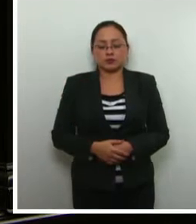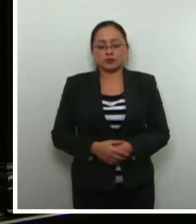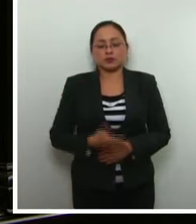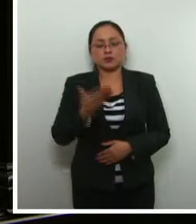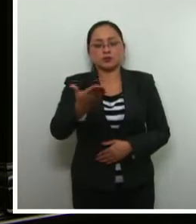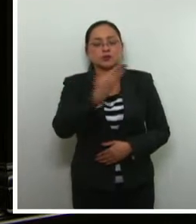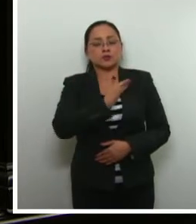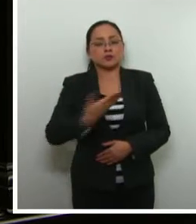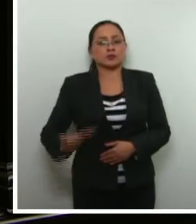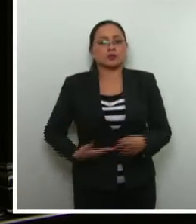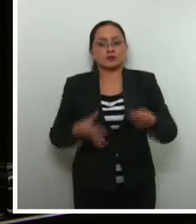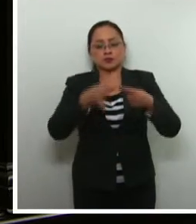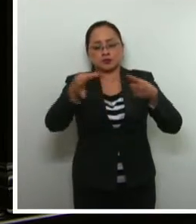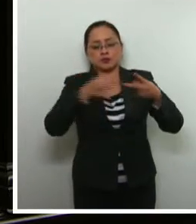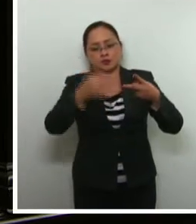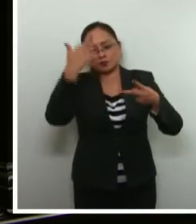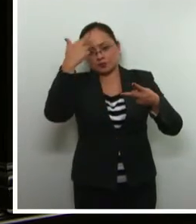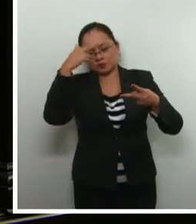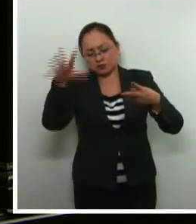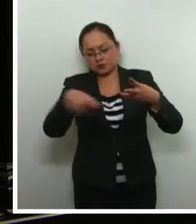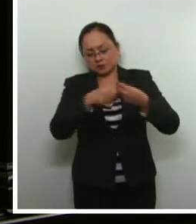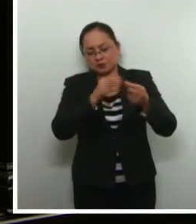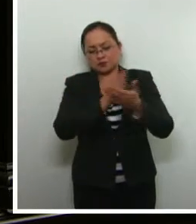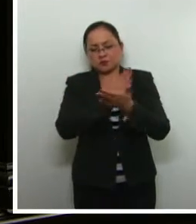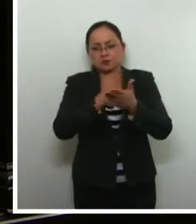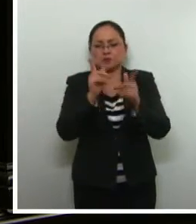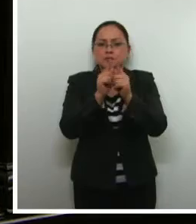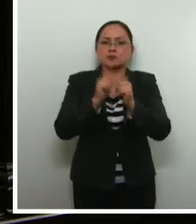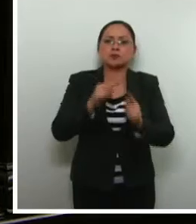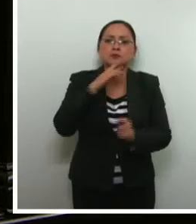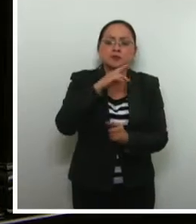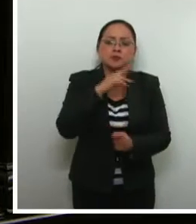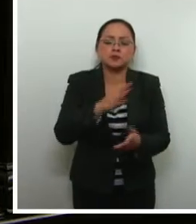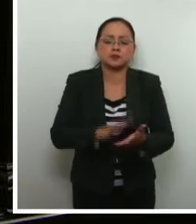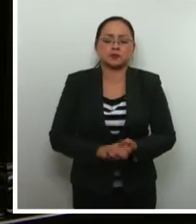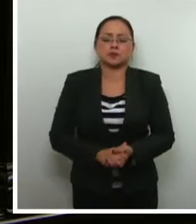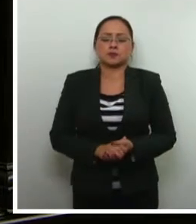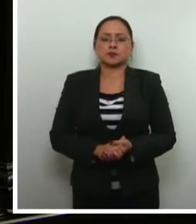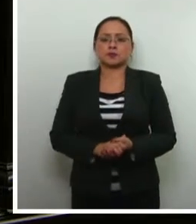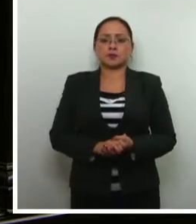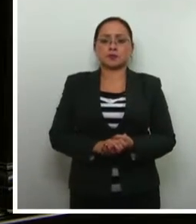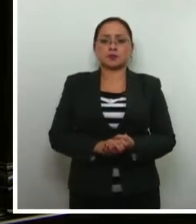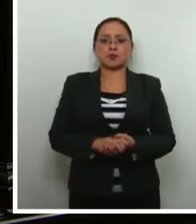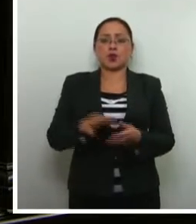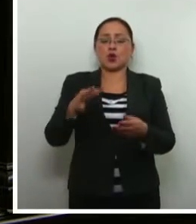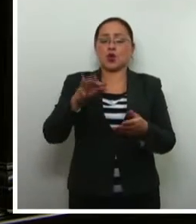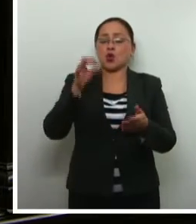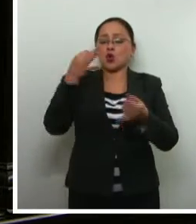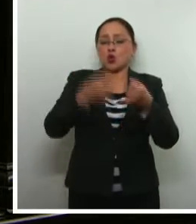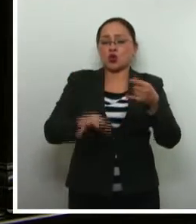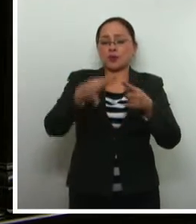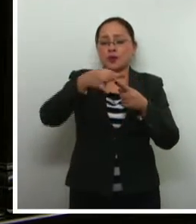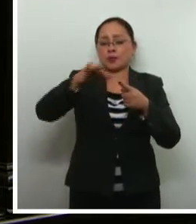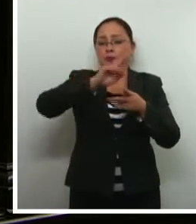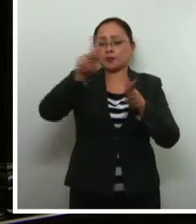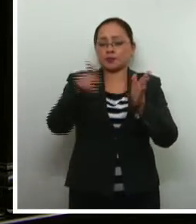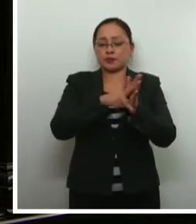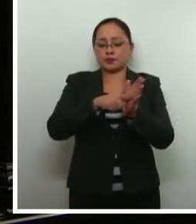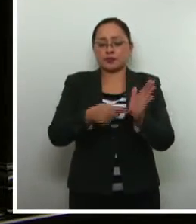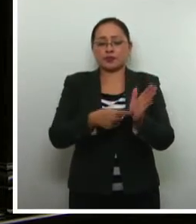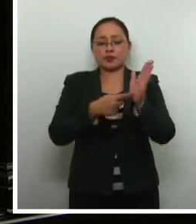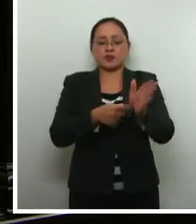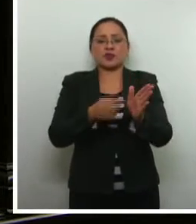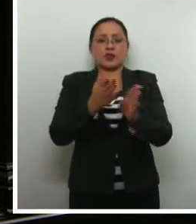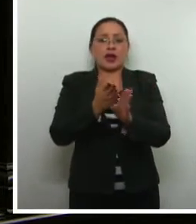Presidente, 2 razonamientos adicionales muy breves. Pasó con la última reserva. Ya había